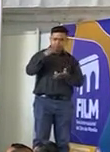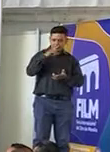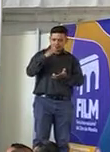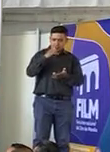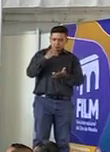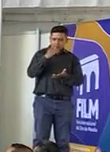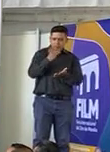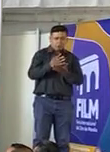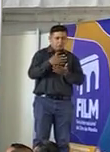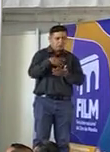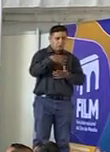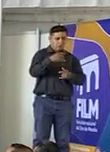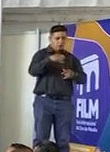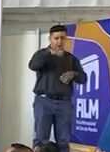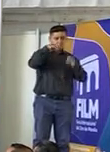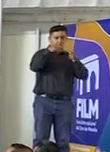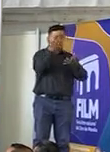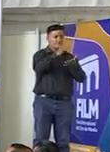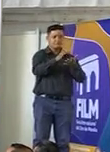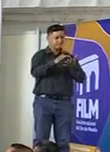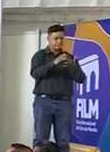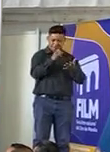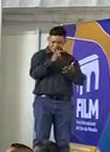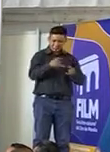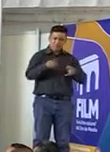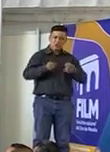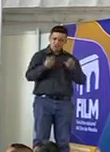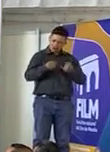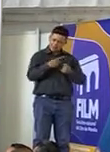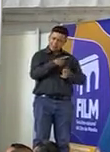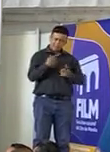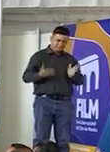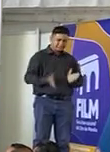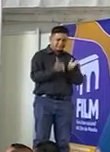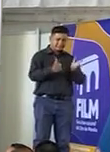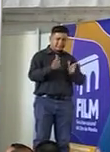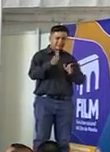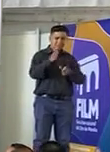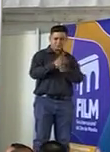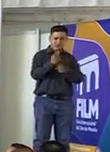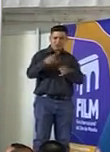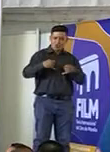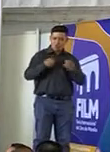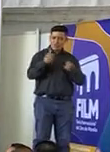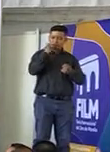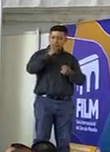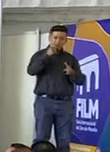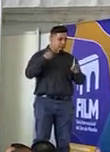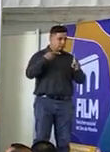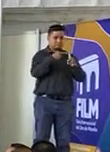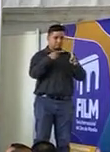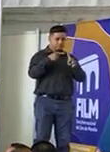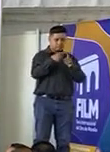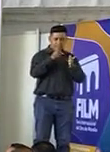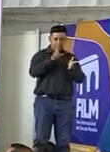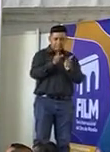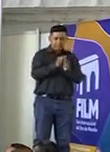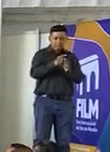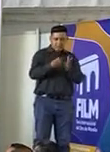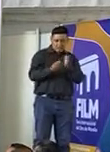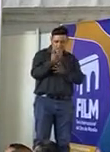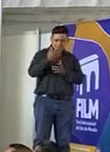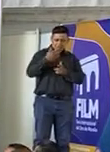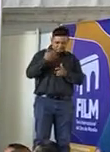quienes hoy pasan más tiempo con la tecnología que con un libro. Termino diciendo que celebramos